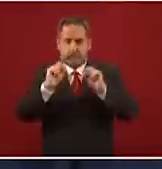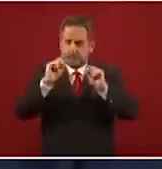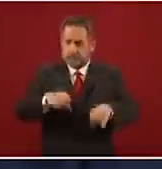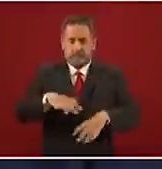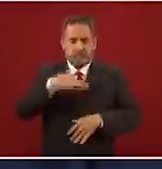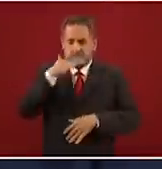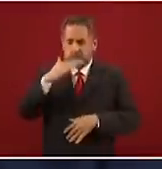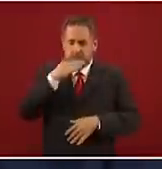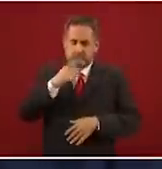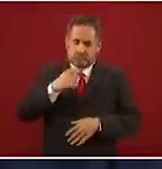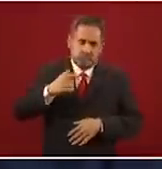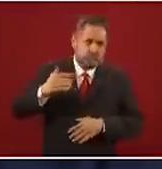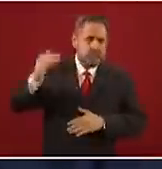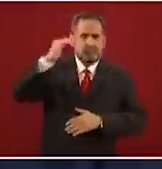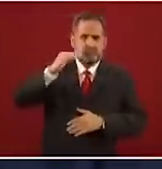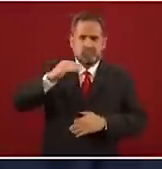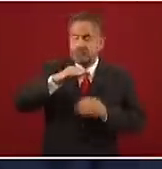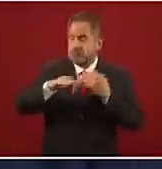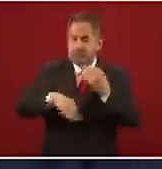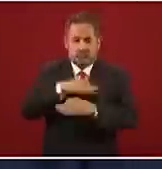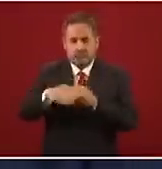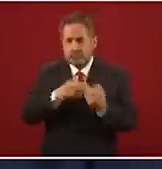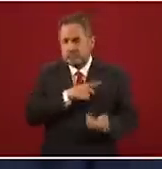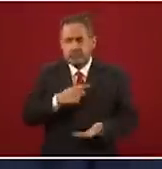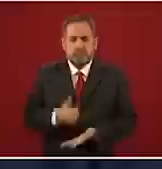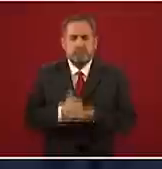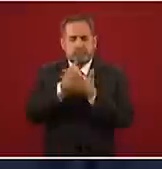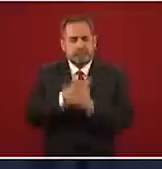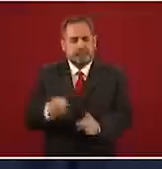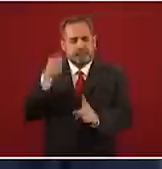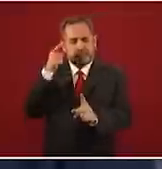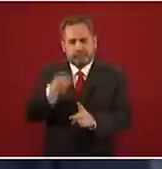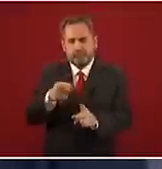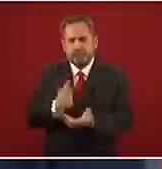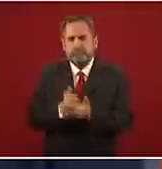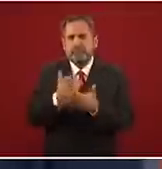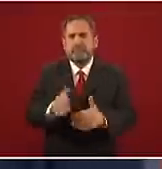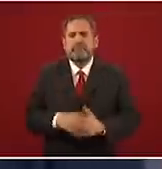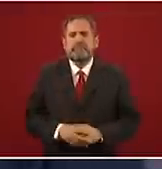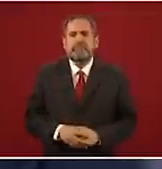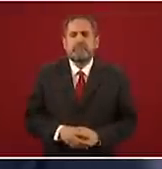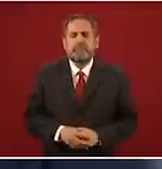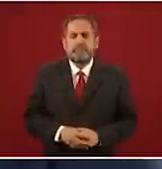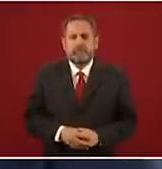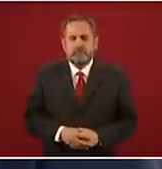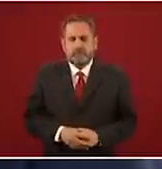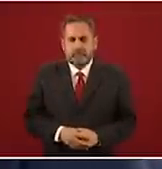corrupción y todos tenemos que ayudar, ese es el planteamiento.